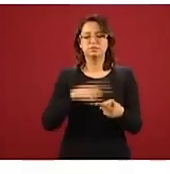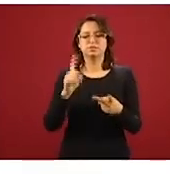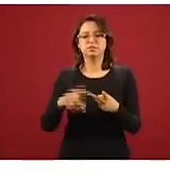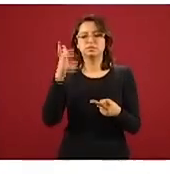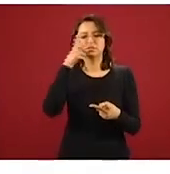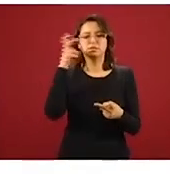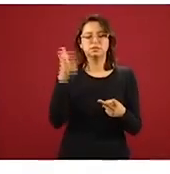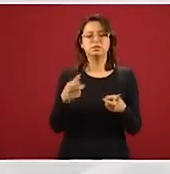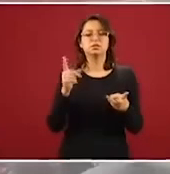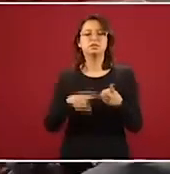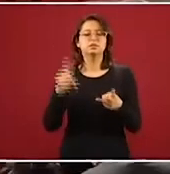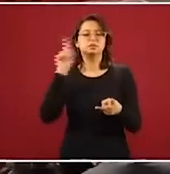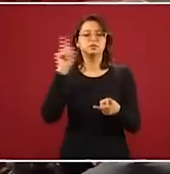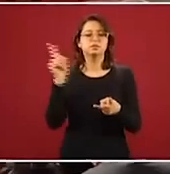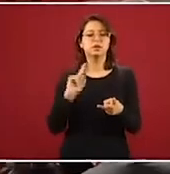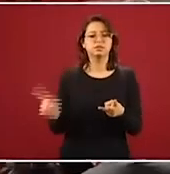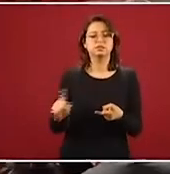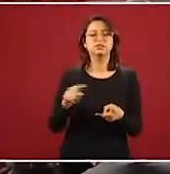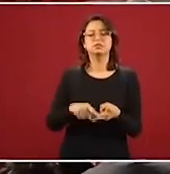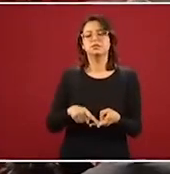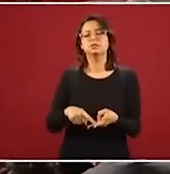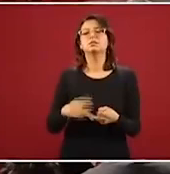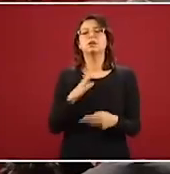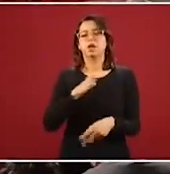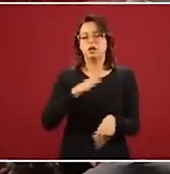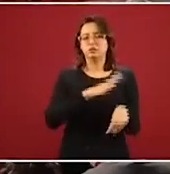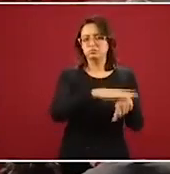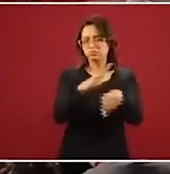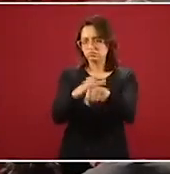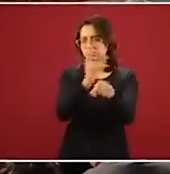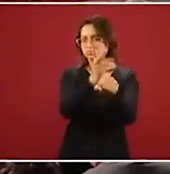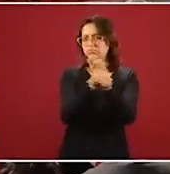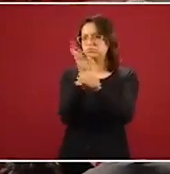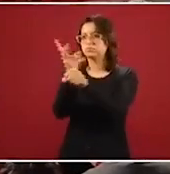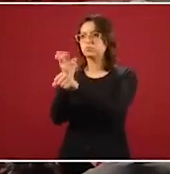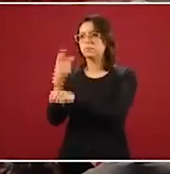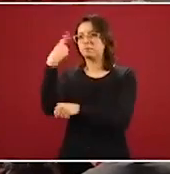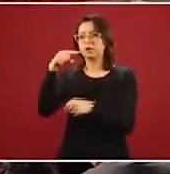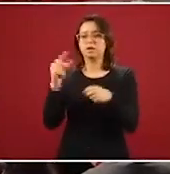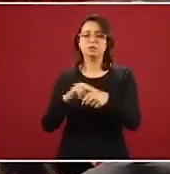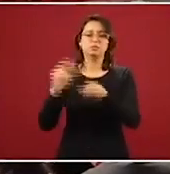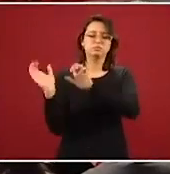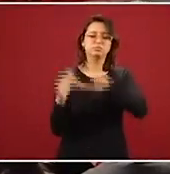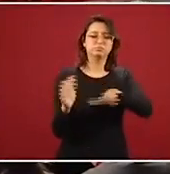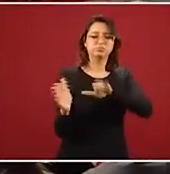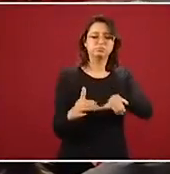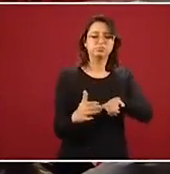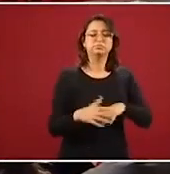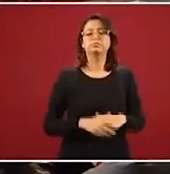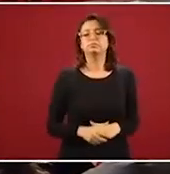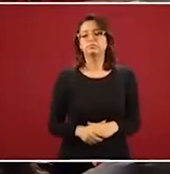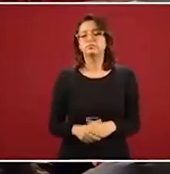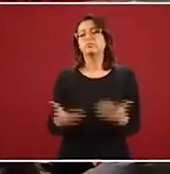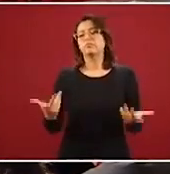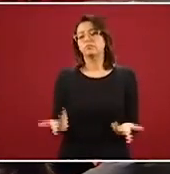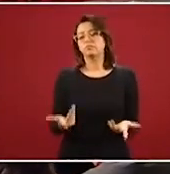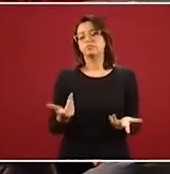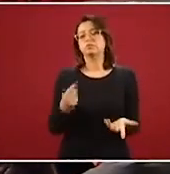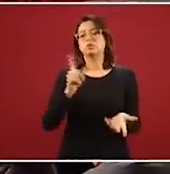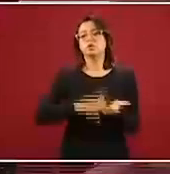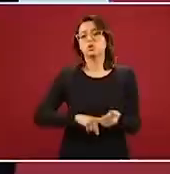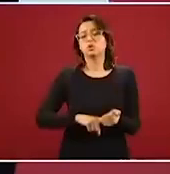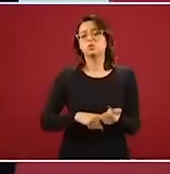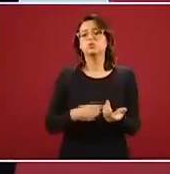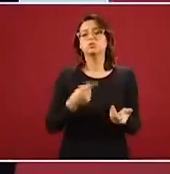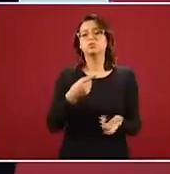y Fresnillo, Zacatecas, y es personal que será integrado a las unidades de